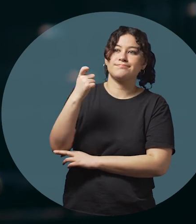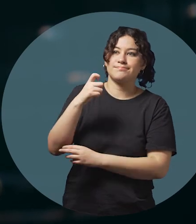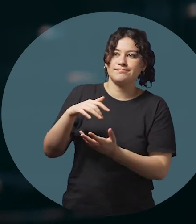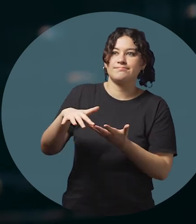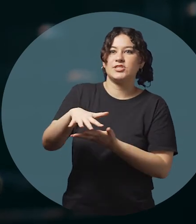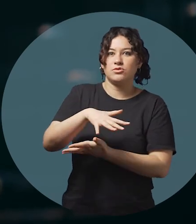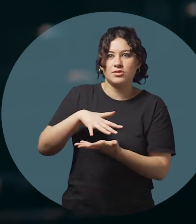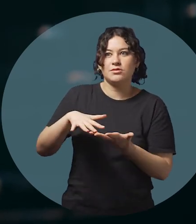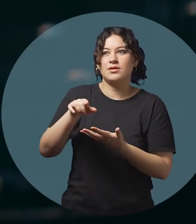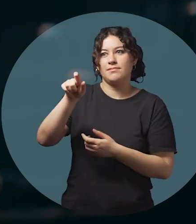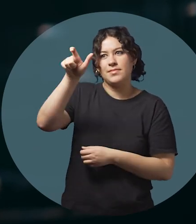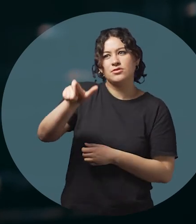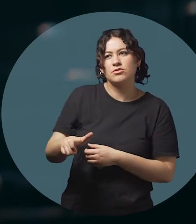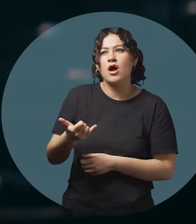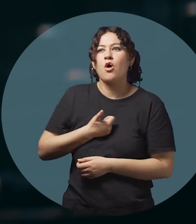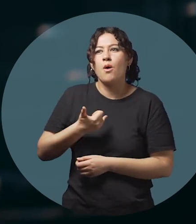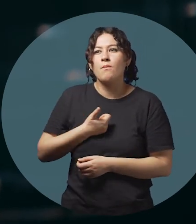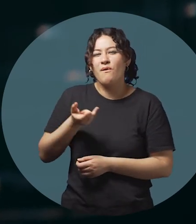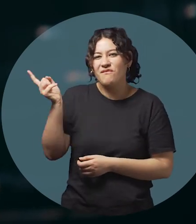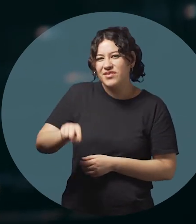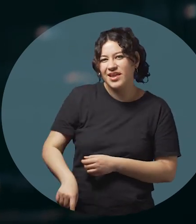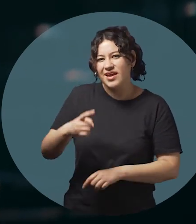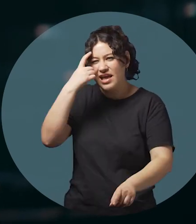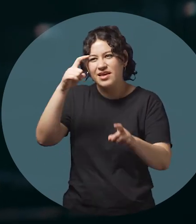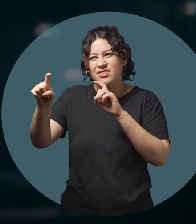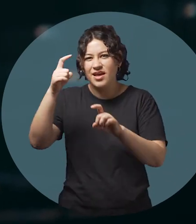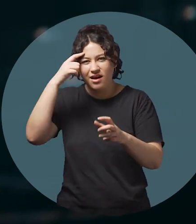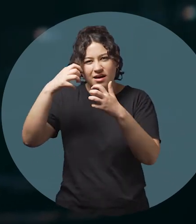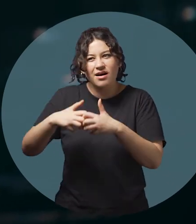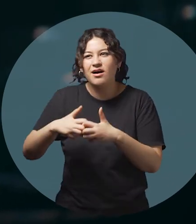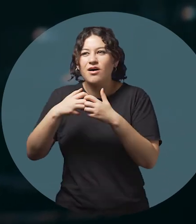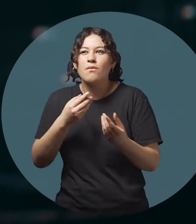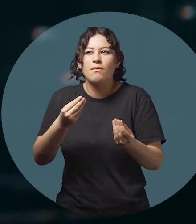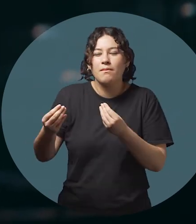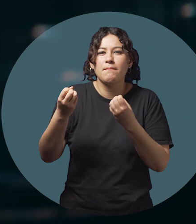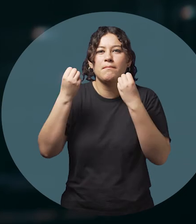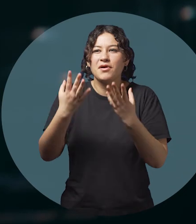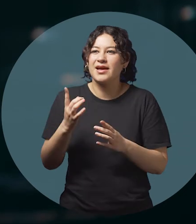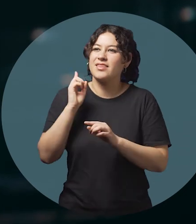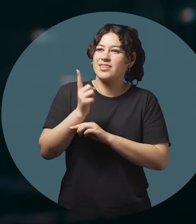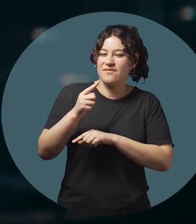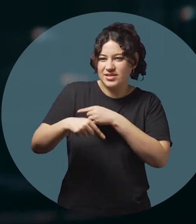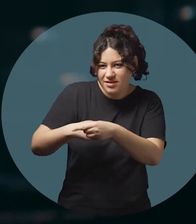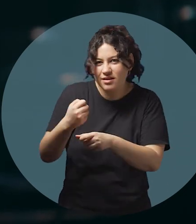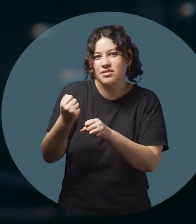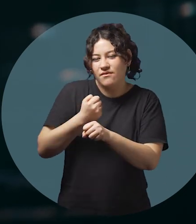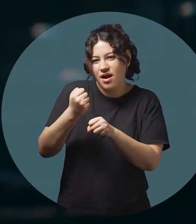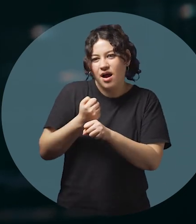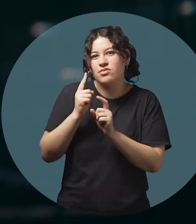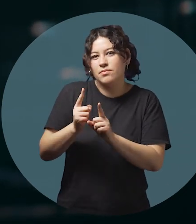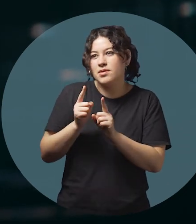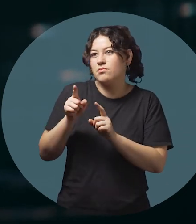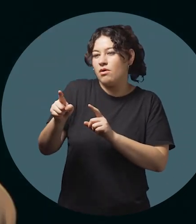de decir, este tipo, ¿por dónde fue pensando? ¿Por dónde fue razonando? ¿Y por qué hay que seguir haciendo como